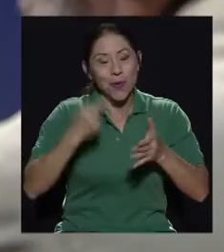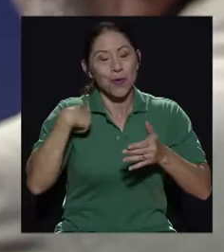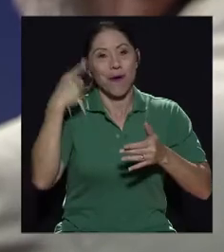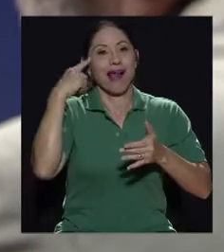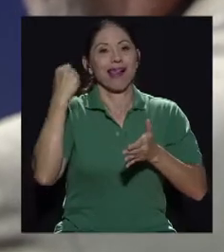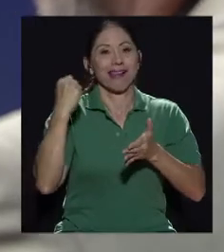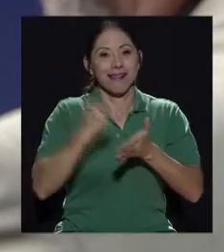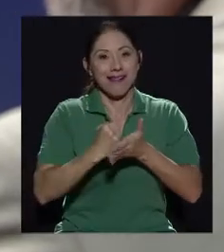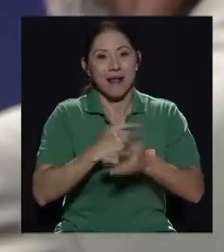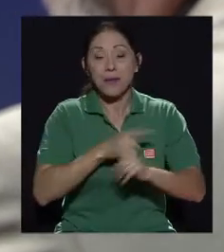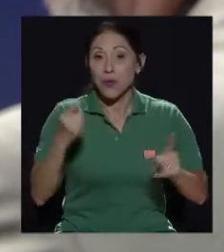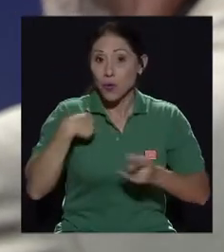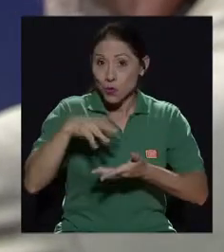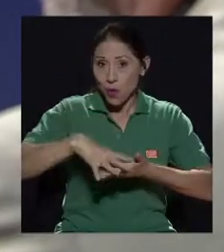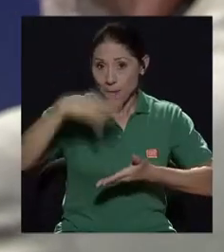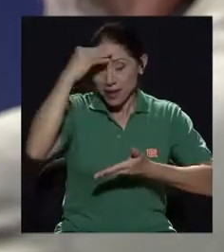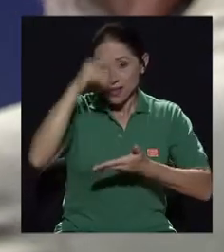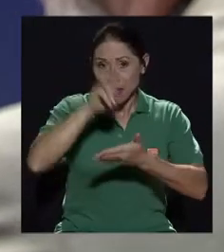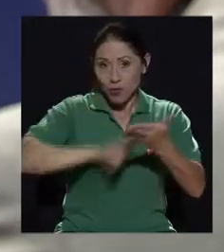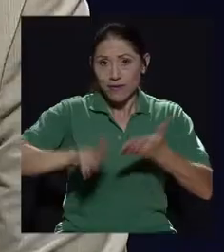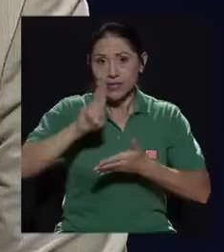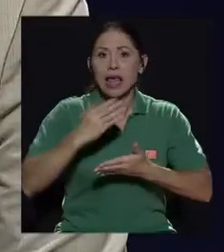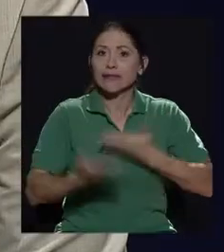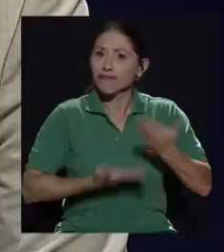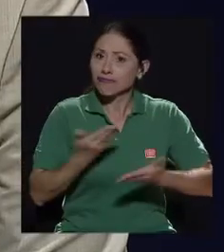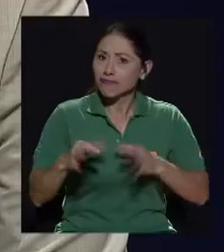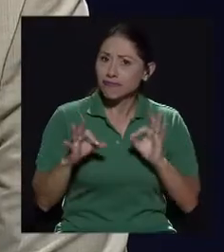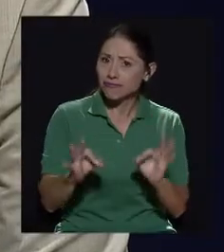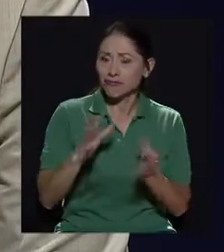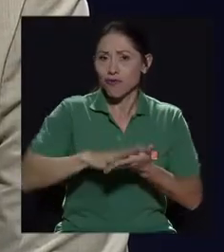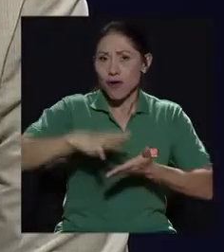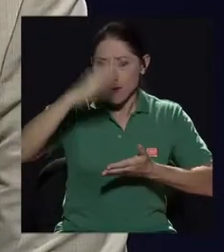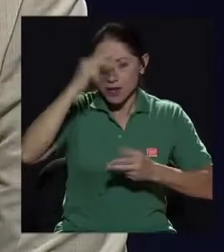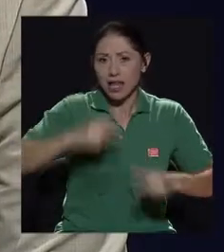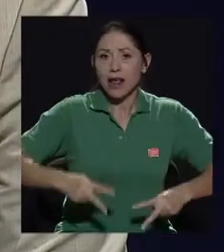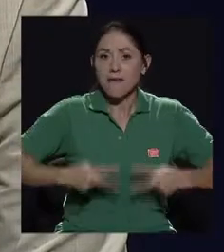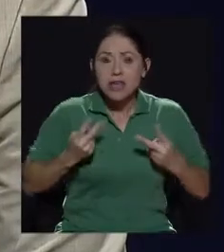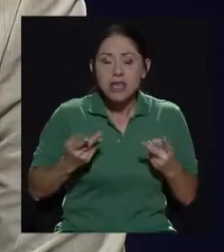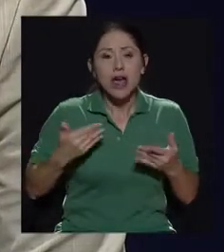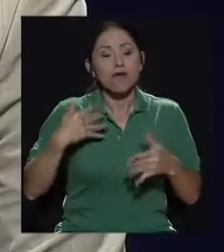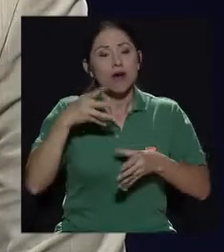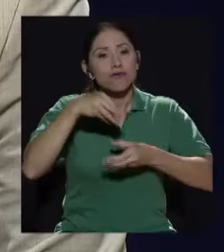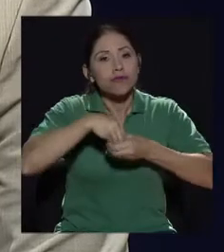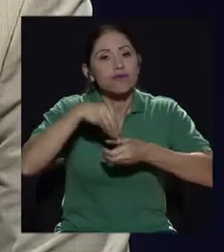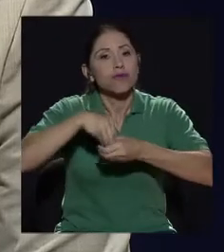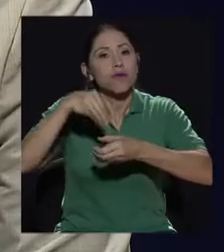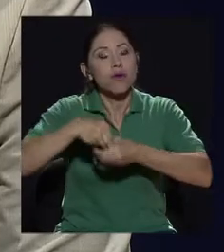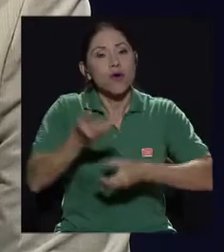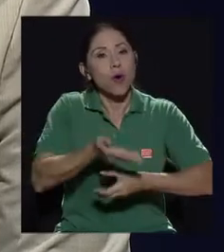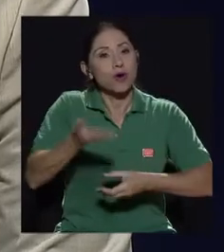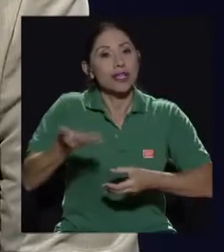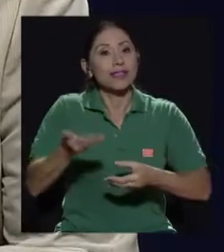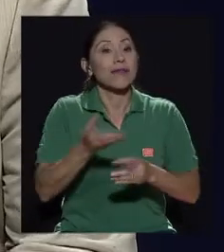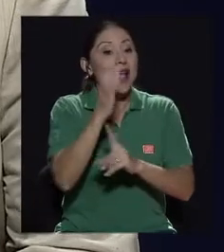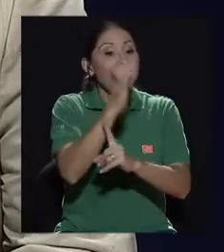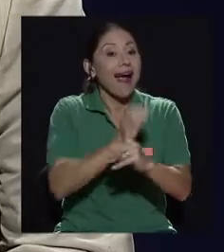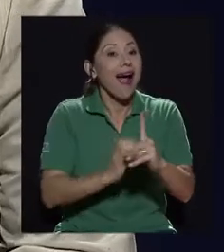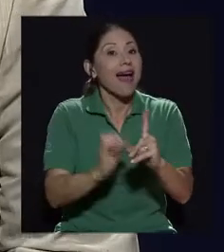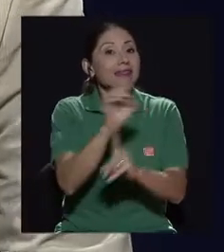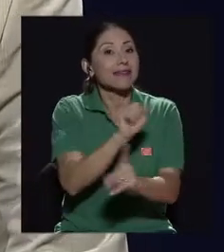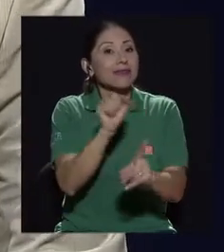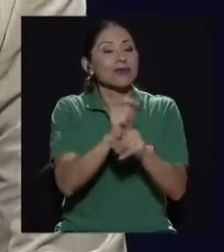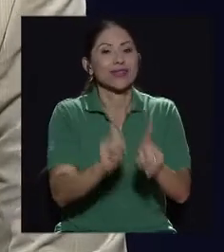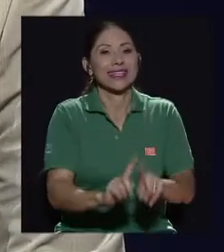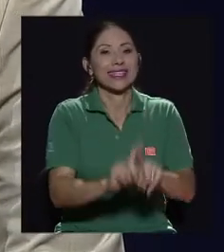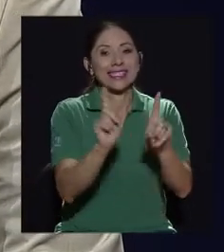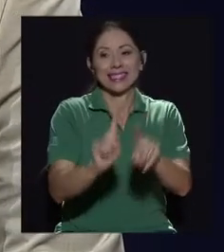lo que uno aprende en la universidad te sirve y lo que vas aprendiendo en la vida va modelando más de las cosas que puedes hacer cada realidad